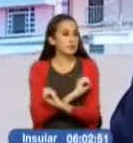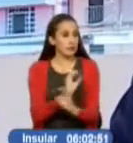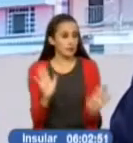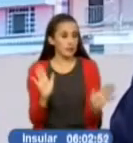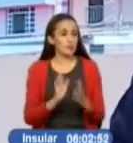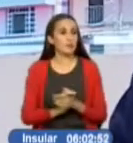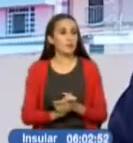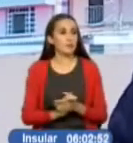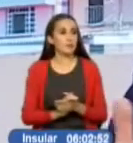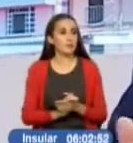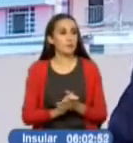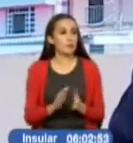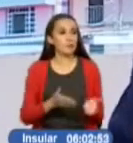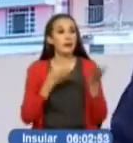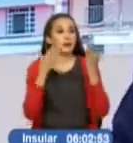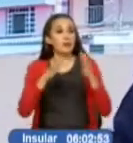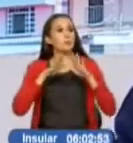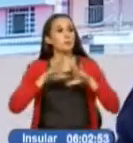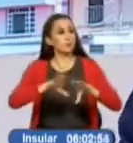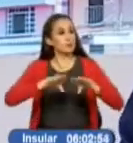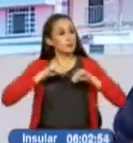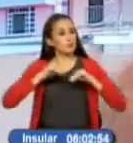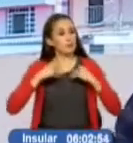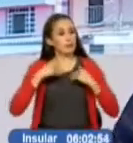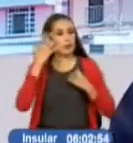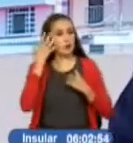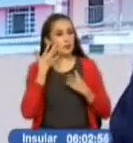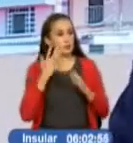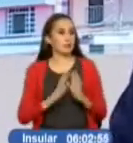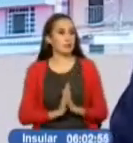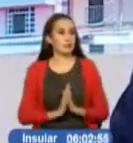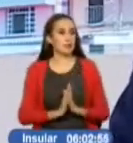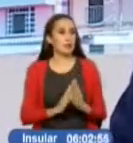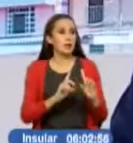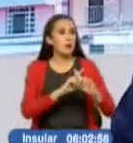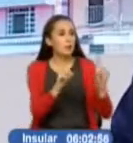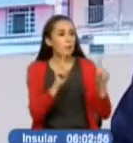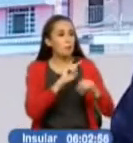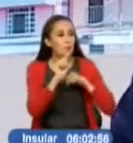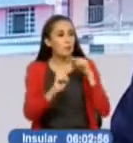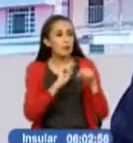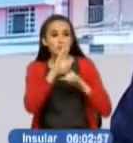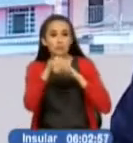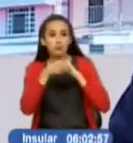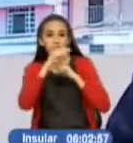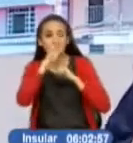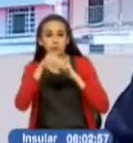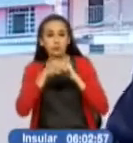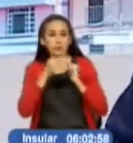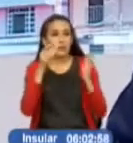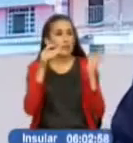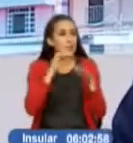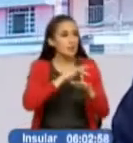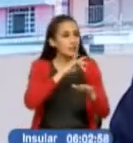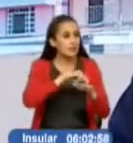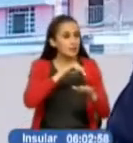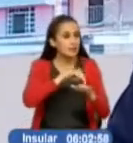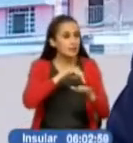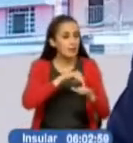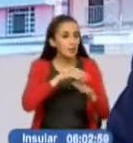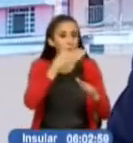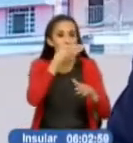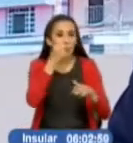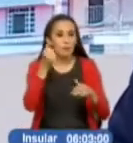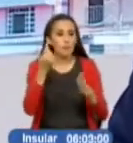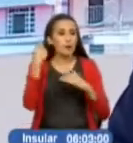Hemos aceptado, digamos, esas fechas. Pero precisamente la manera de compensar este tiempo es profundizar y mejorar